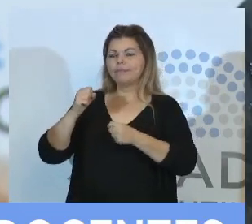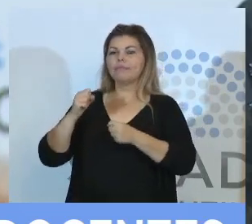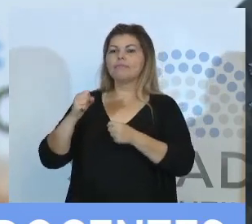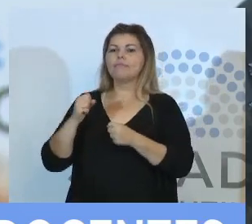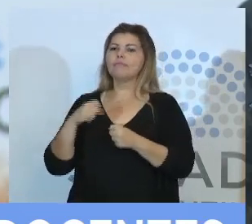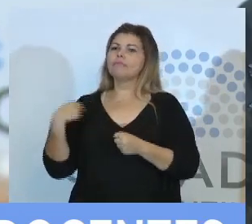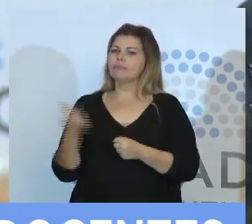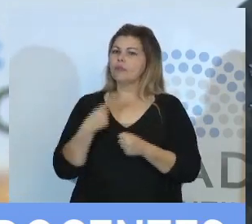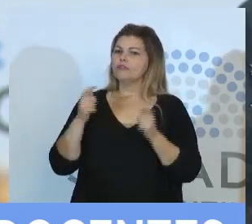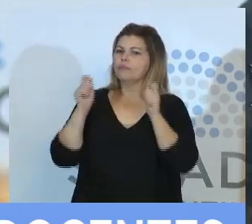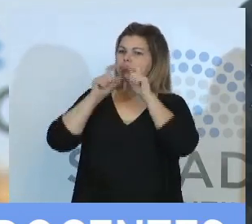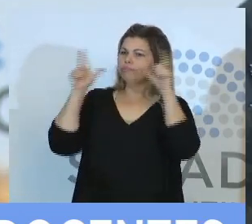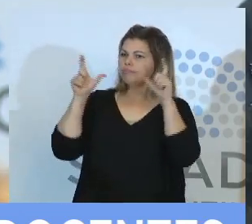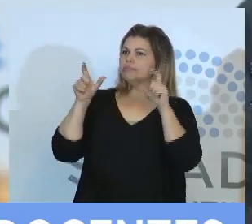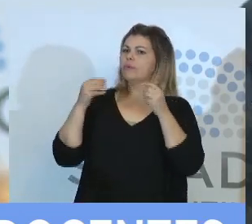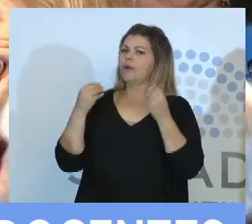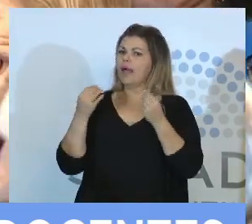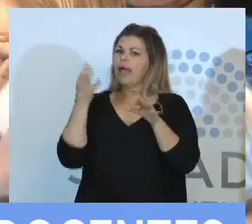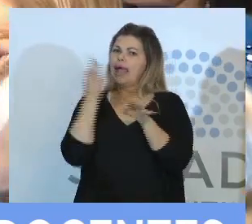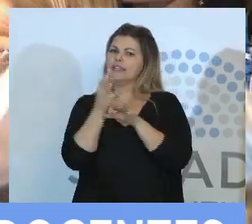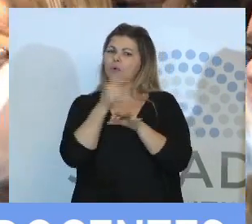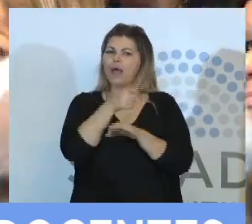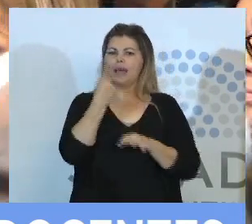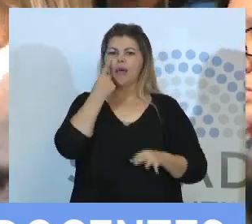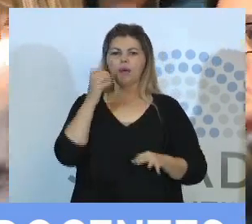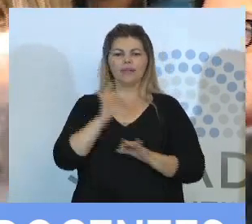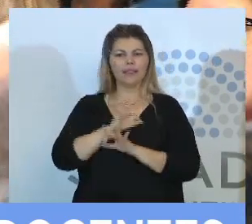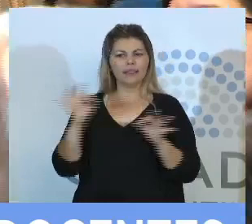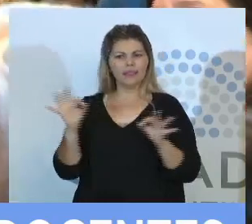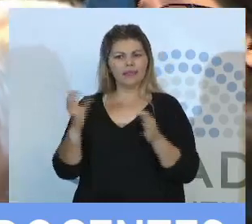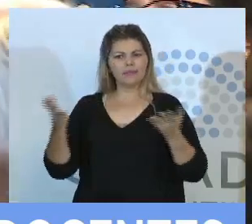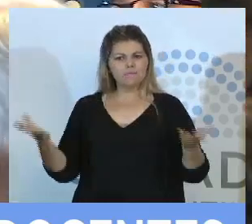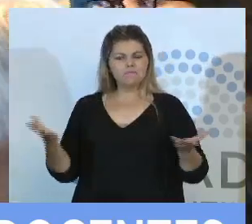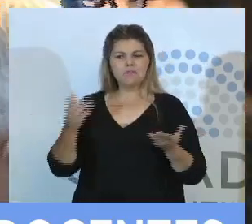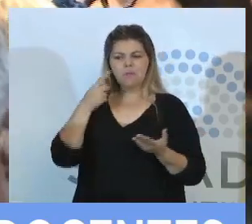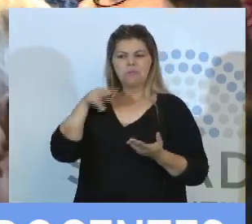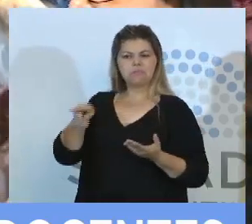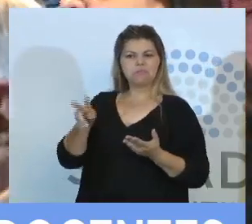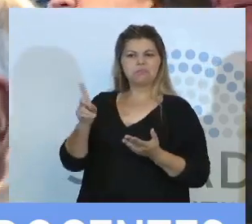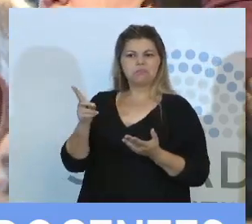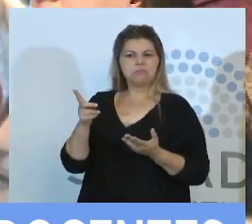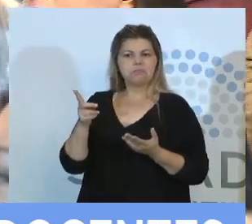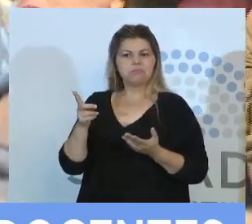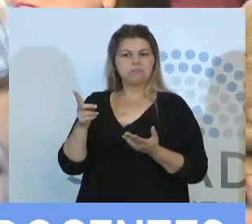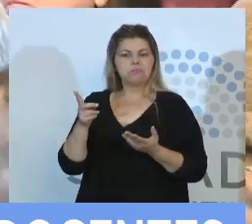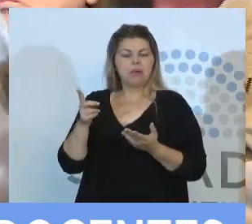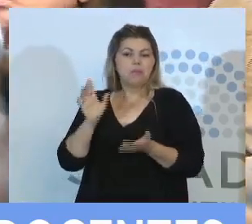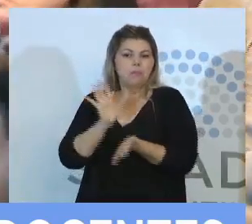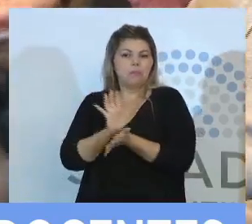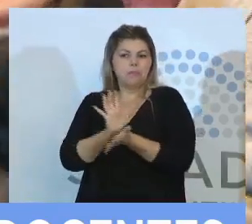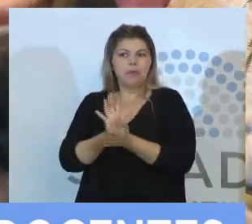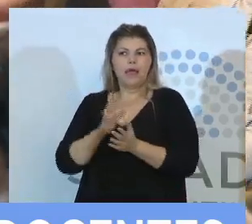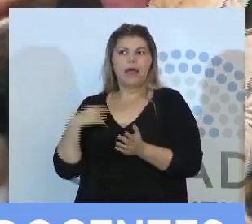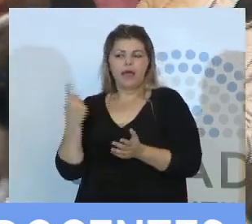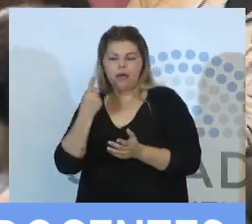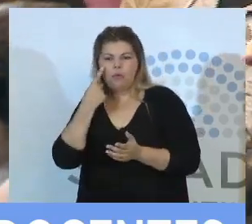Nos llamó mucho la atención que la escuela no percibió absolutamente nada en él, no nos llamó la atención de nada, cuando por ahí nos llama la